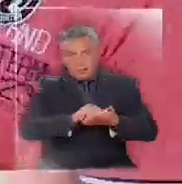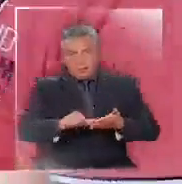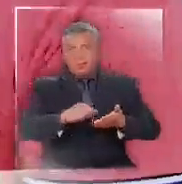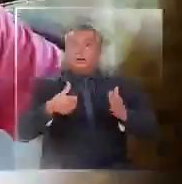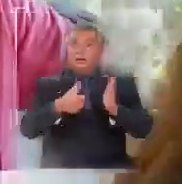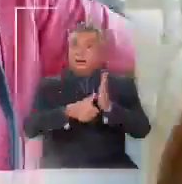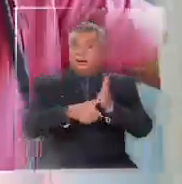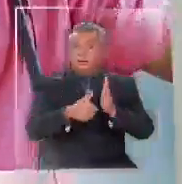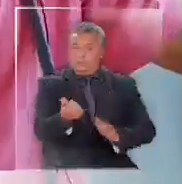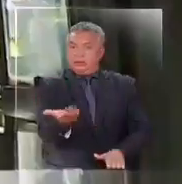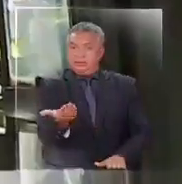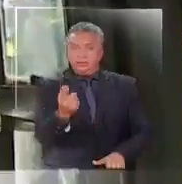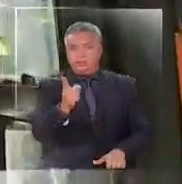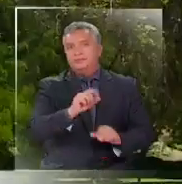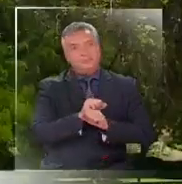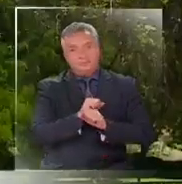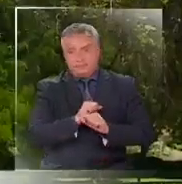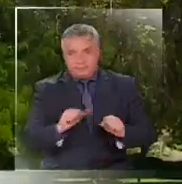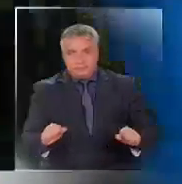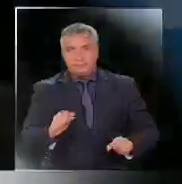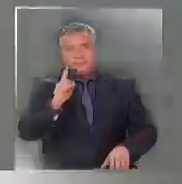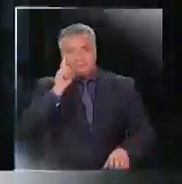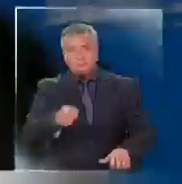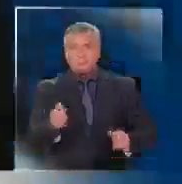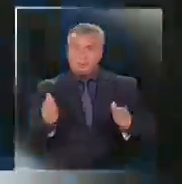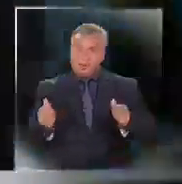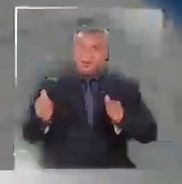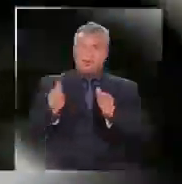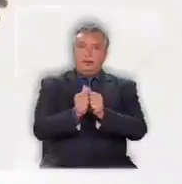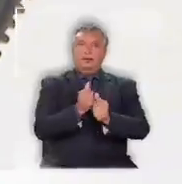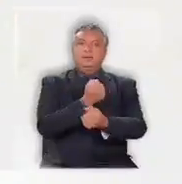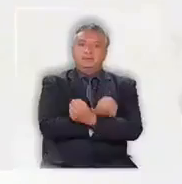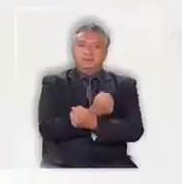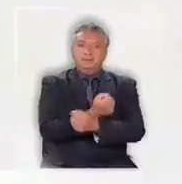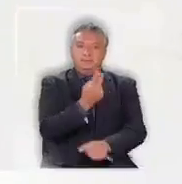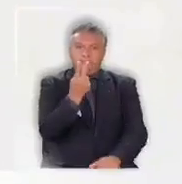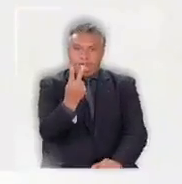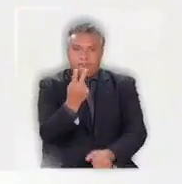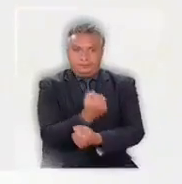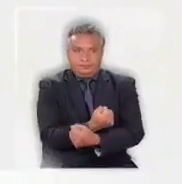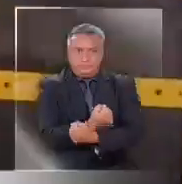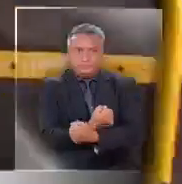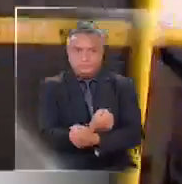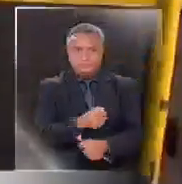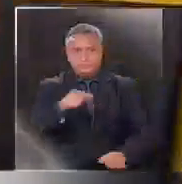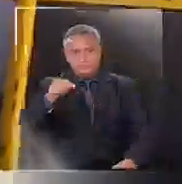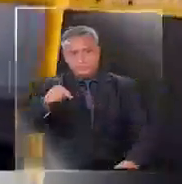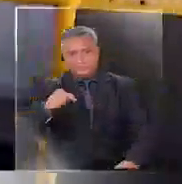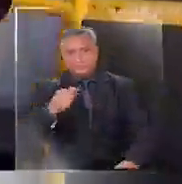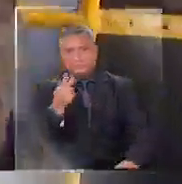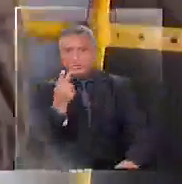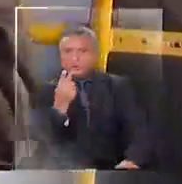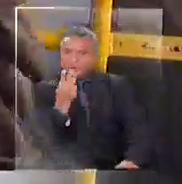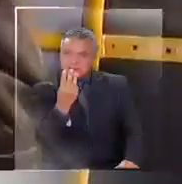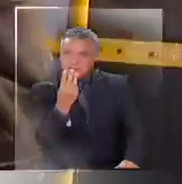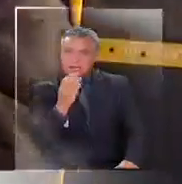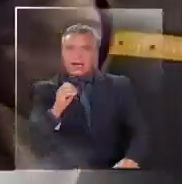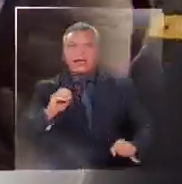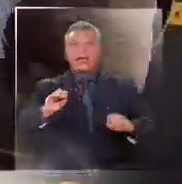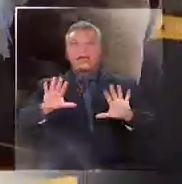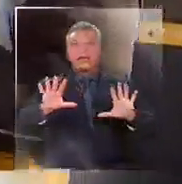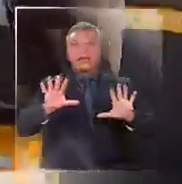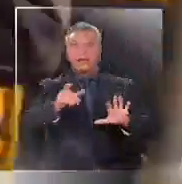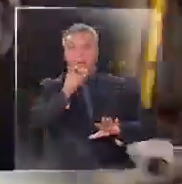cédula de identidad. Tienen que estar acompañados de al menos 2 carabineros. Hoy, solo 3 de cada 10 personas paga la